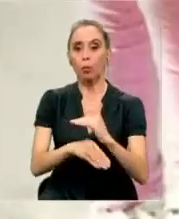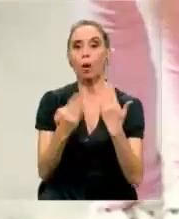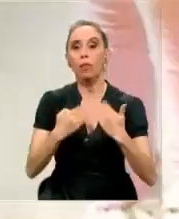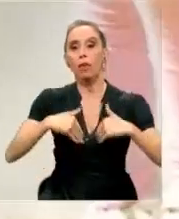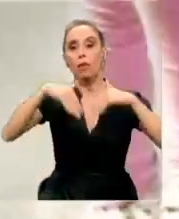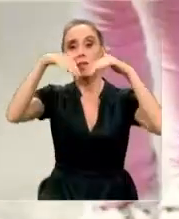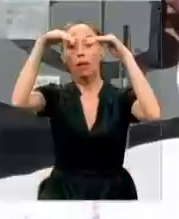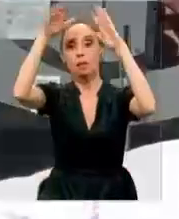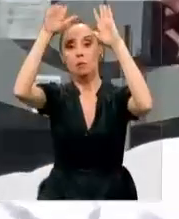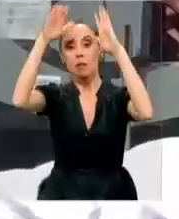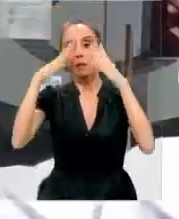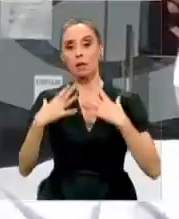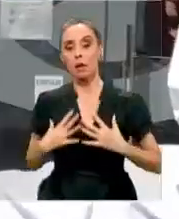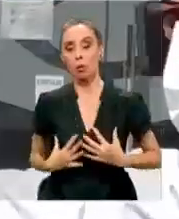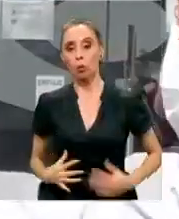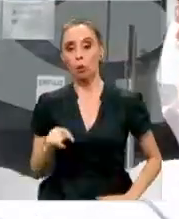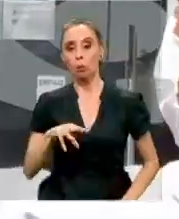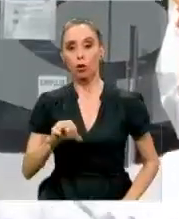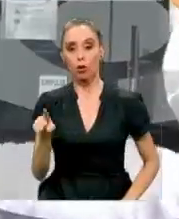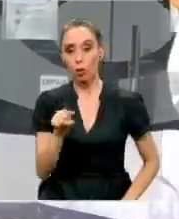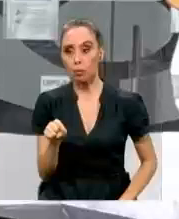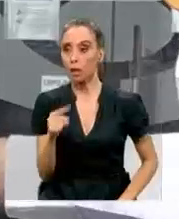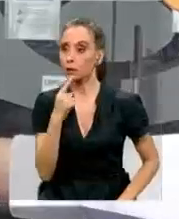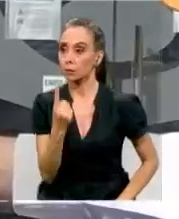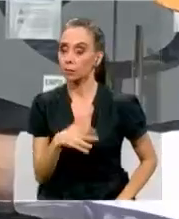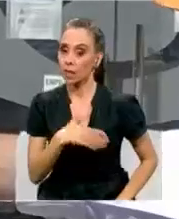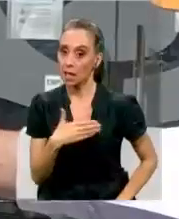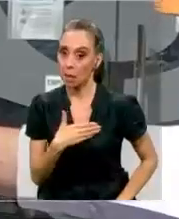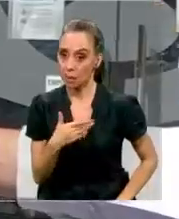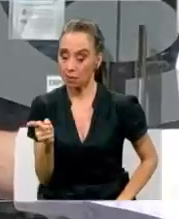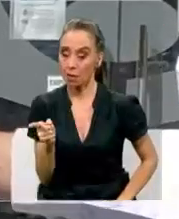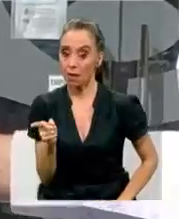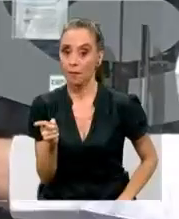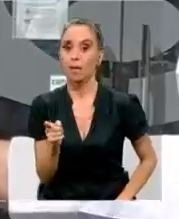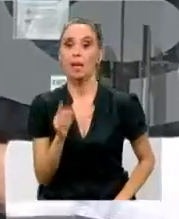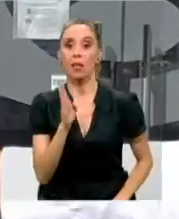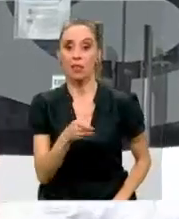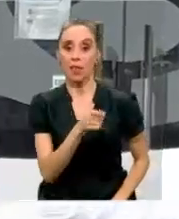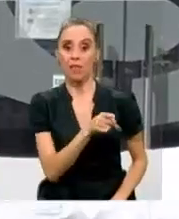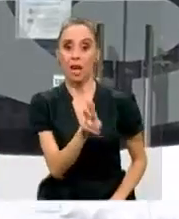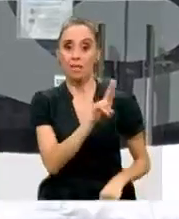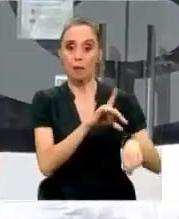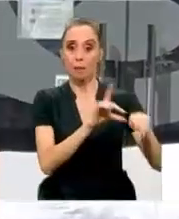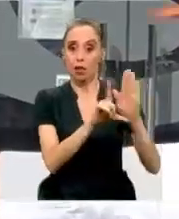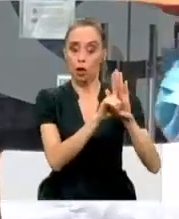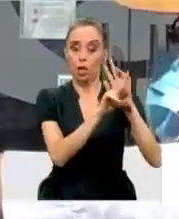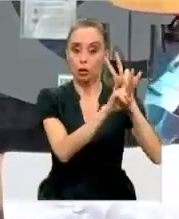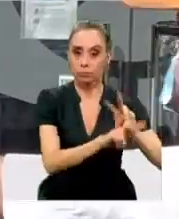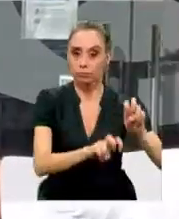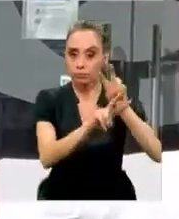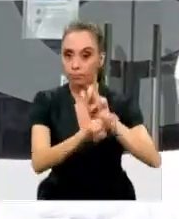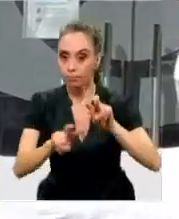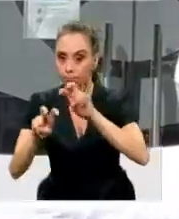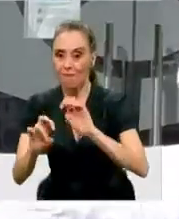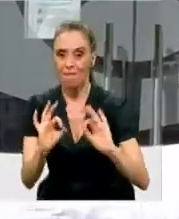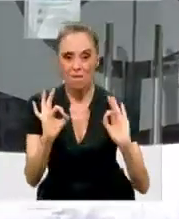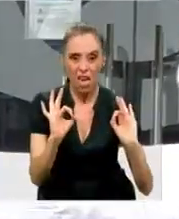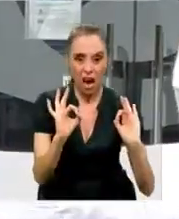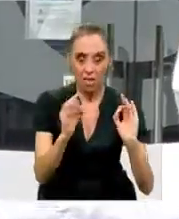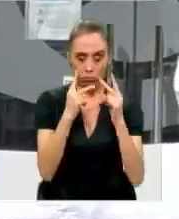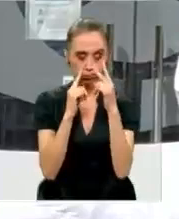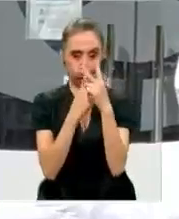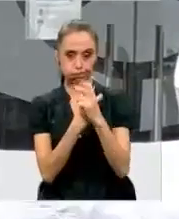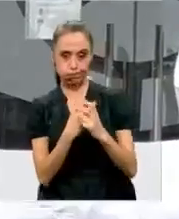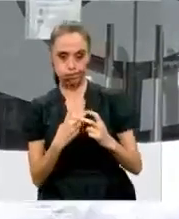de tomás lamentablemente peritajes que eran haberse realizado de manera impecable en